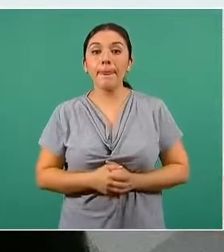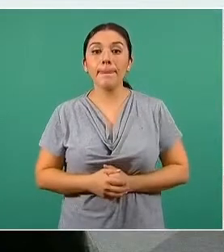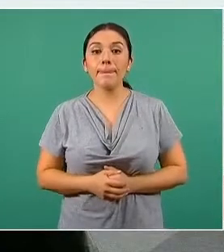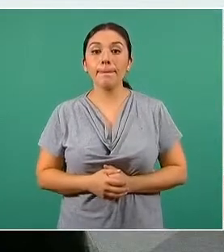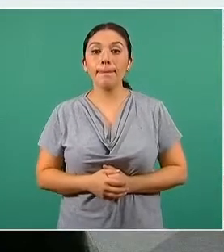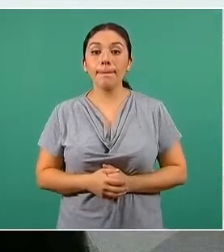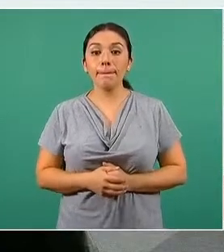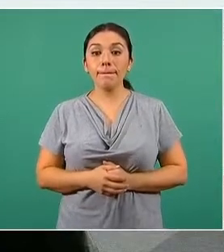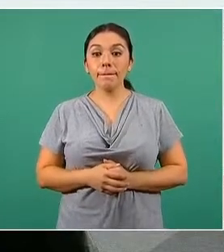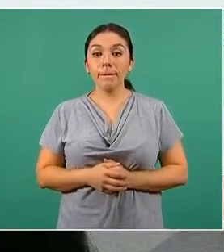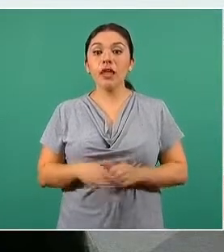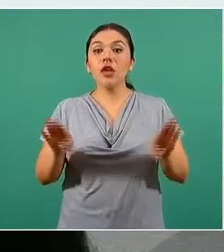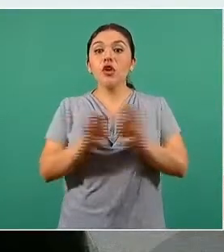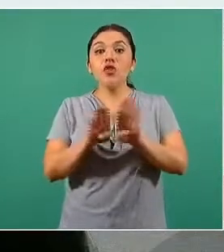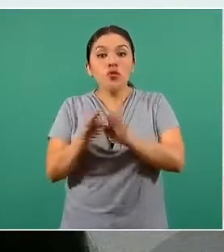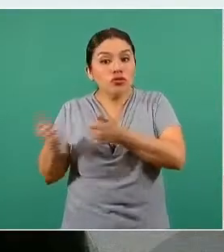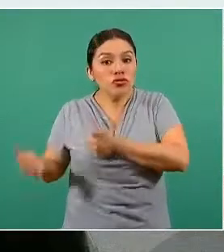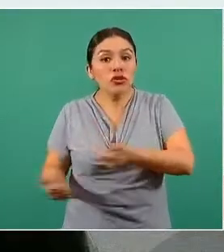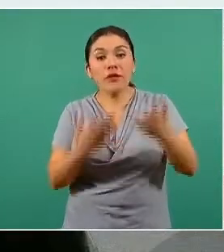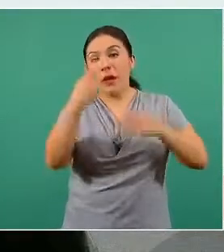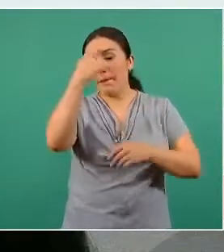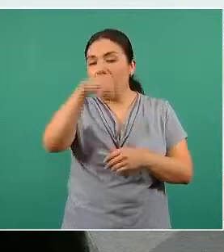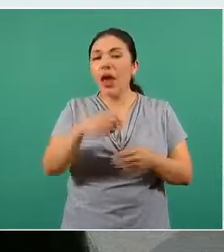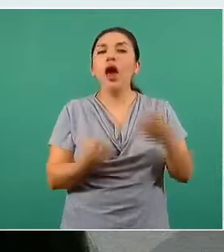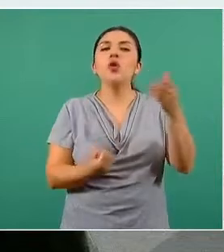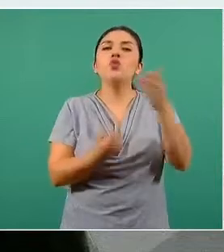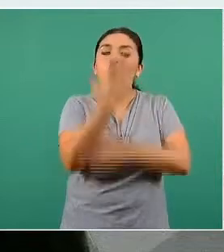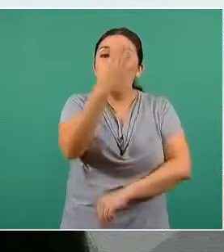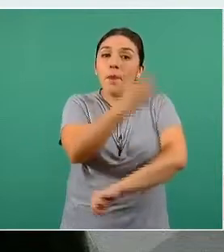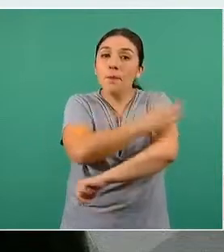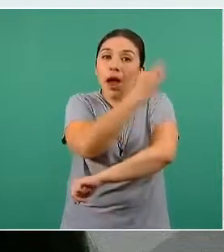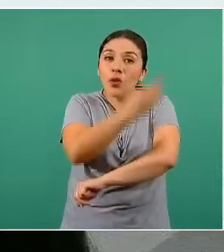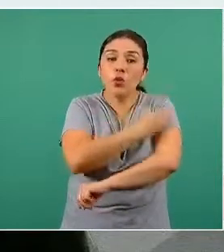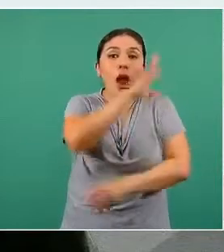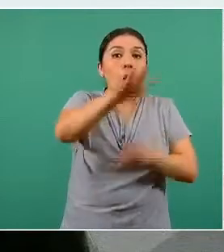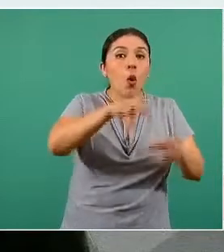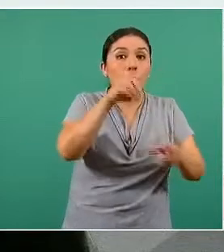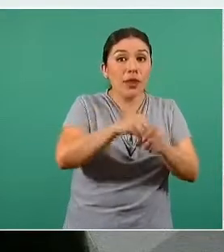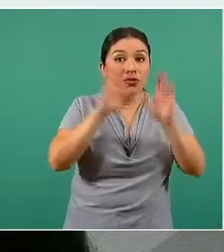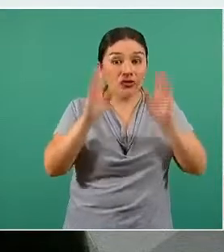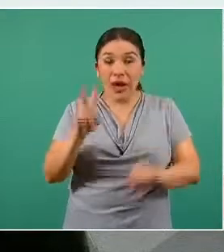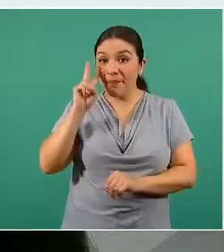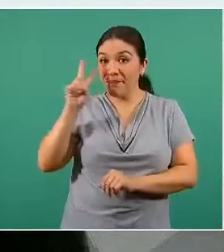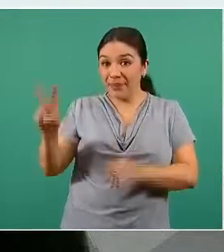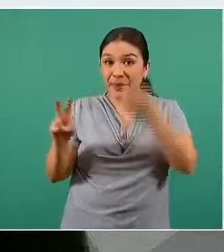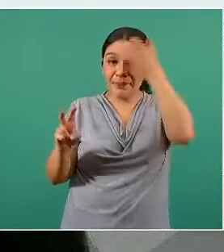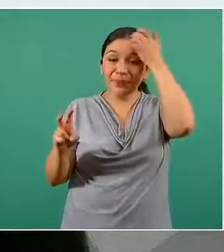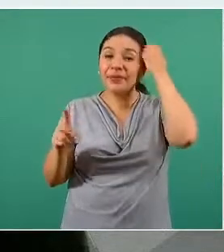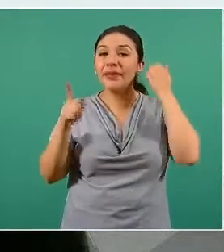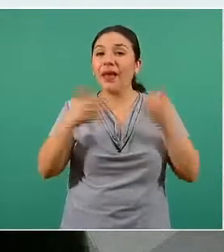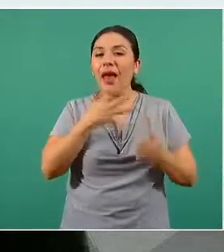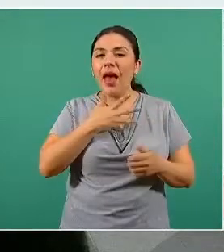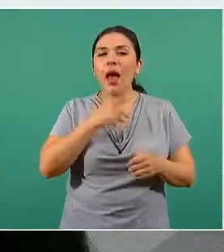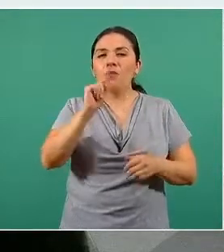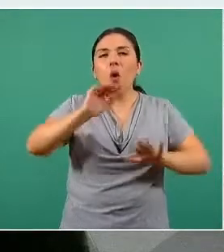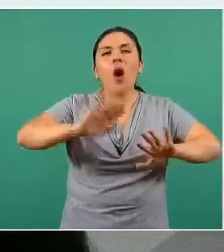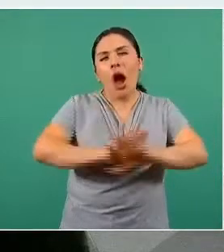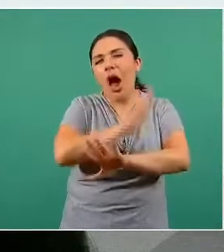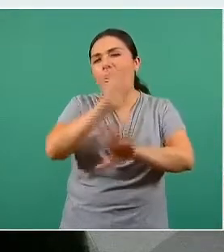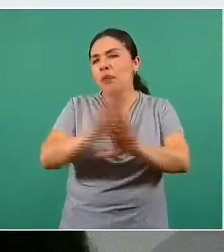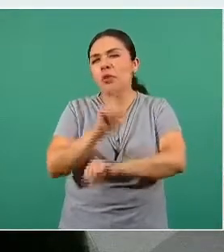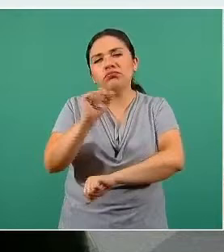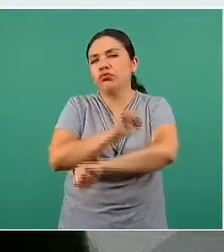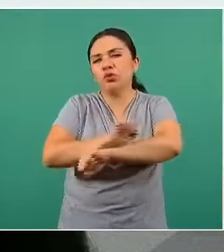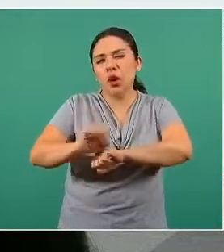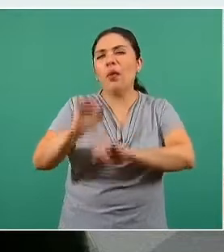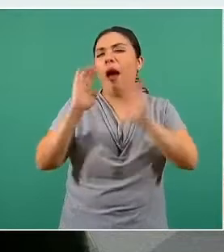La distribución de esquemas nuevos y esquemas completos es esta. Como ven, tiene pequeñas variaciones que